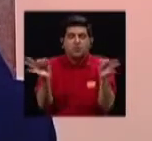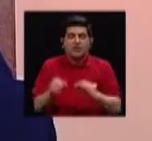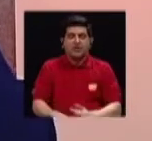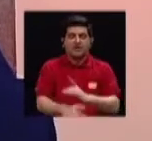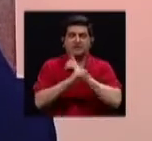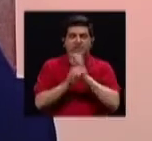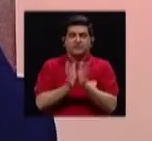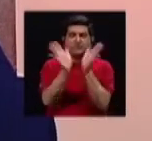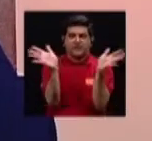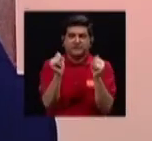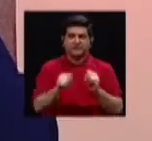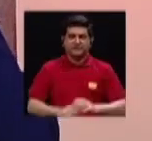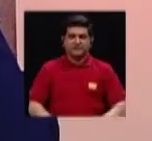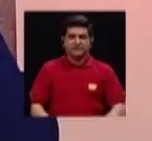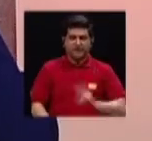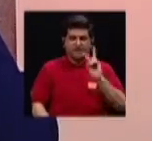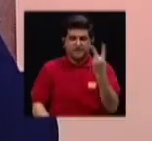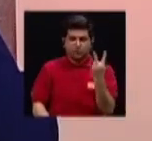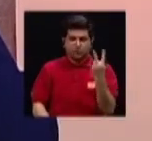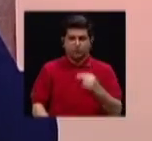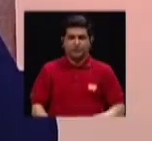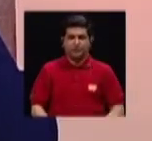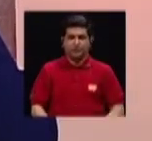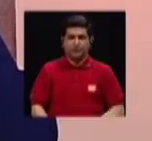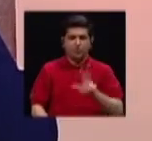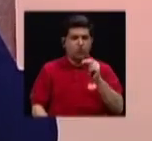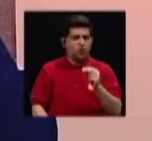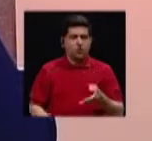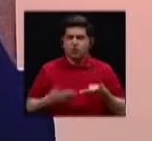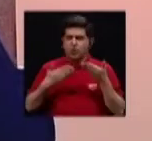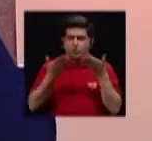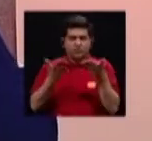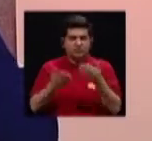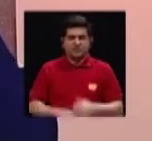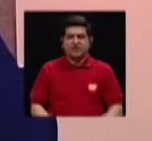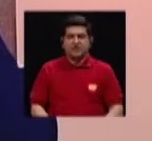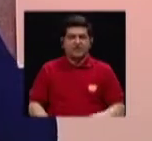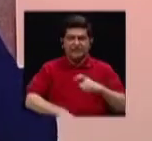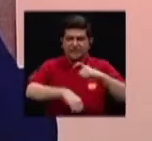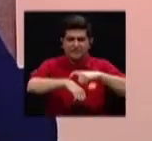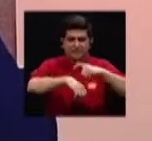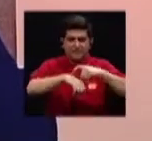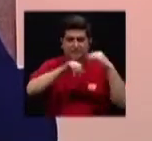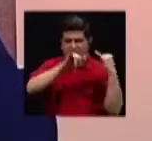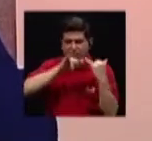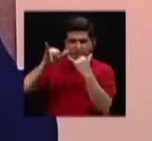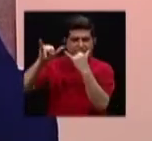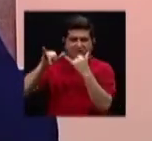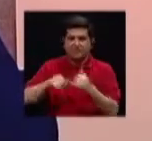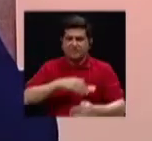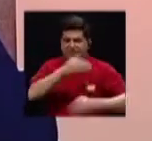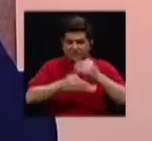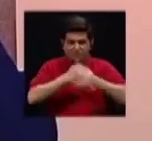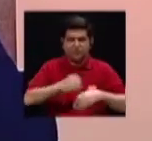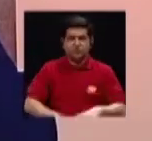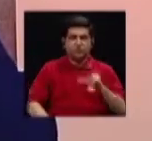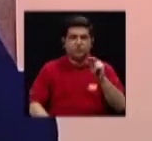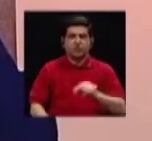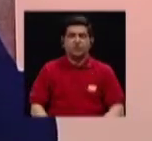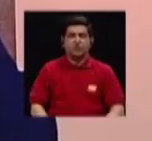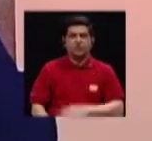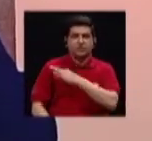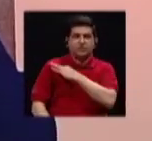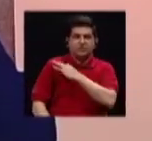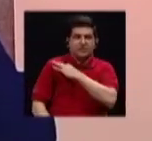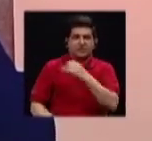pública. Segundo, no se da traslado a la demanda, sino que se invita al demandado a que venga a una